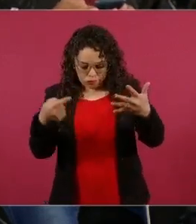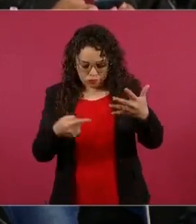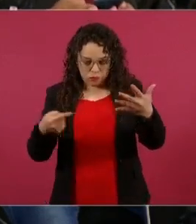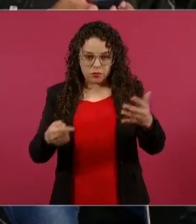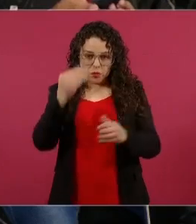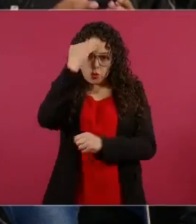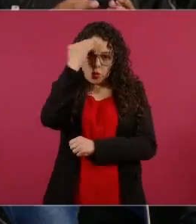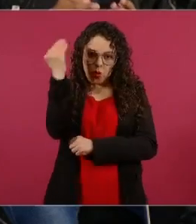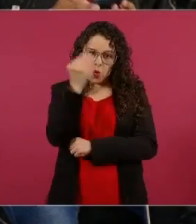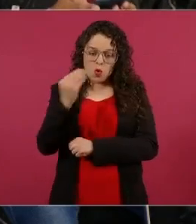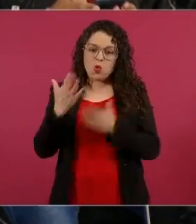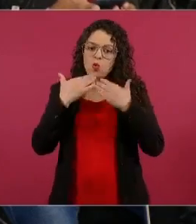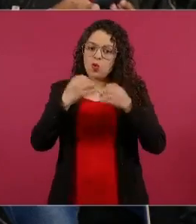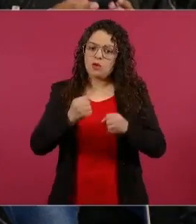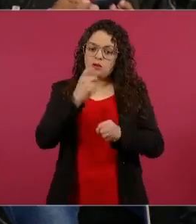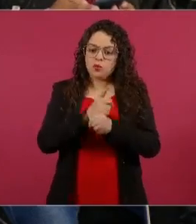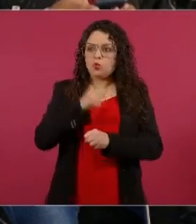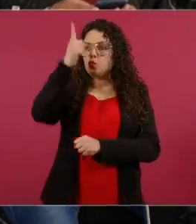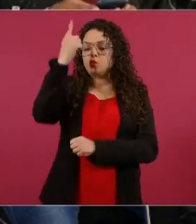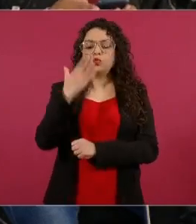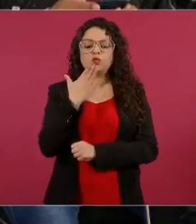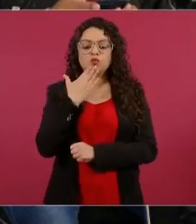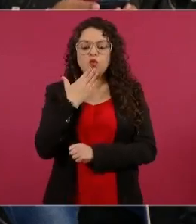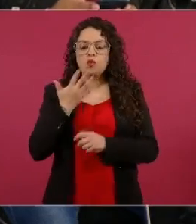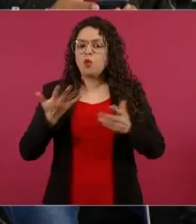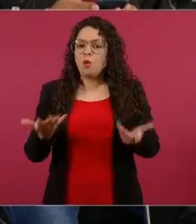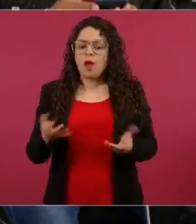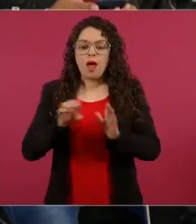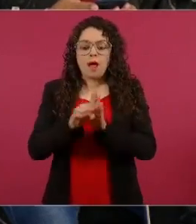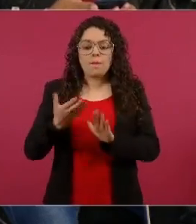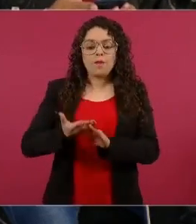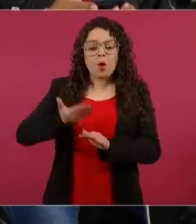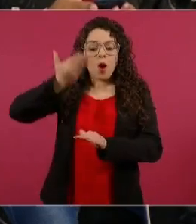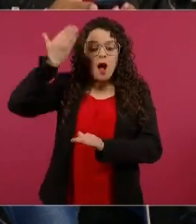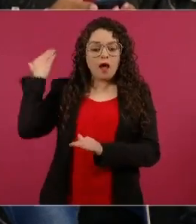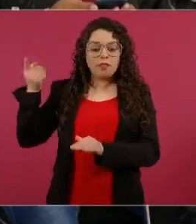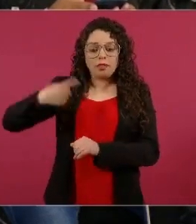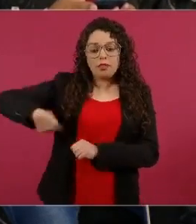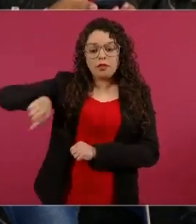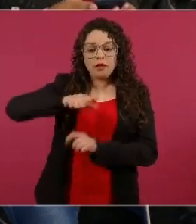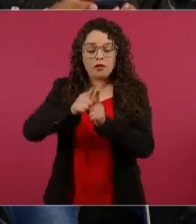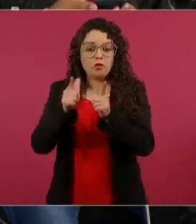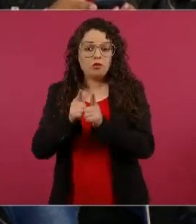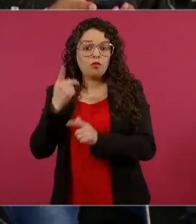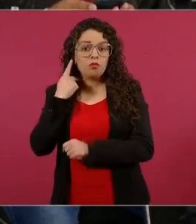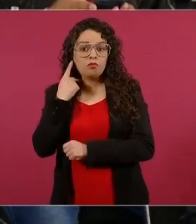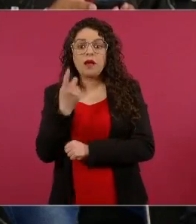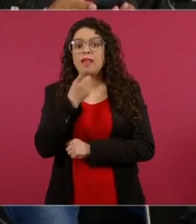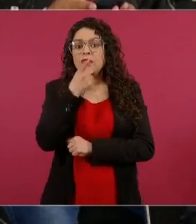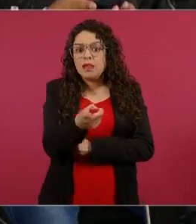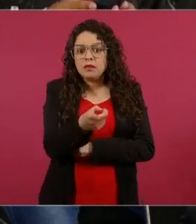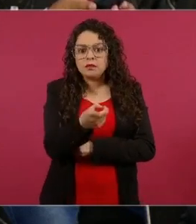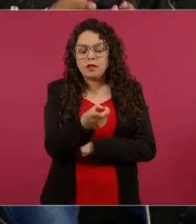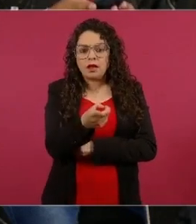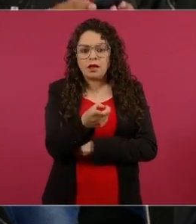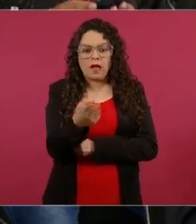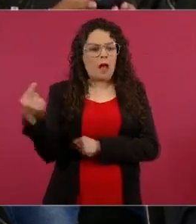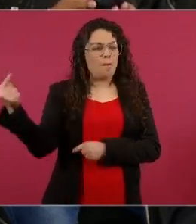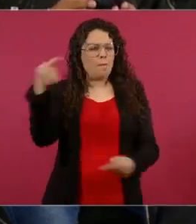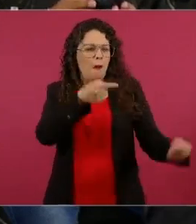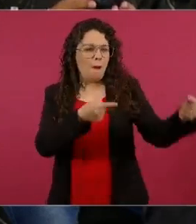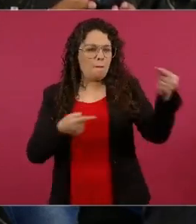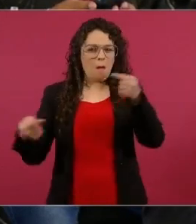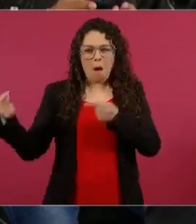Sonora y que ya no es como que antes decían los políticos que que afectan se afectan entre ellos no O sea